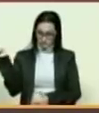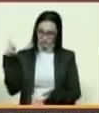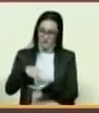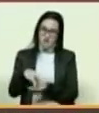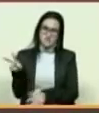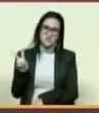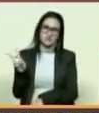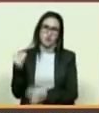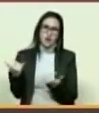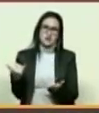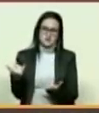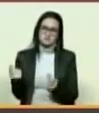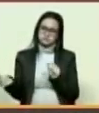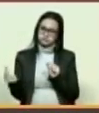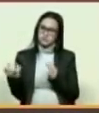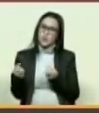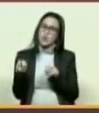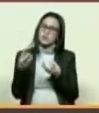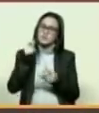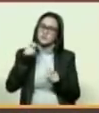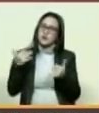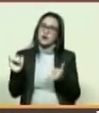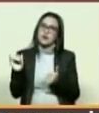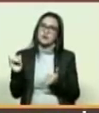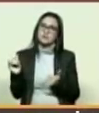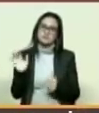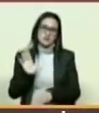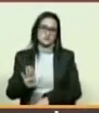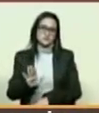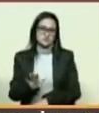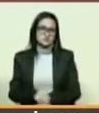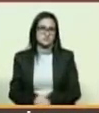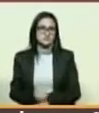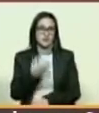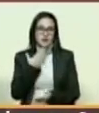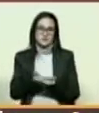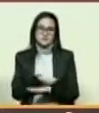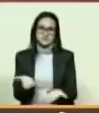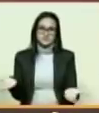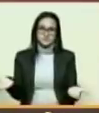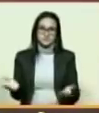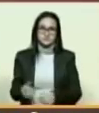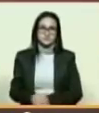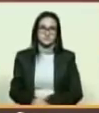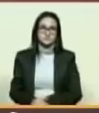y aquí nos contamos. Es así de simple. Muchas gracias.